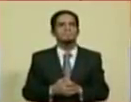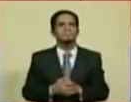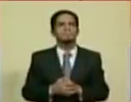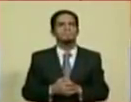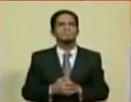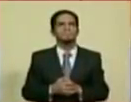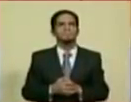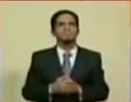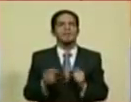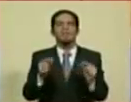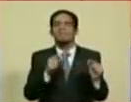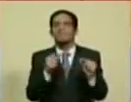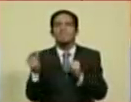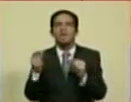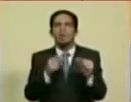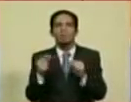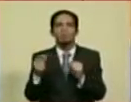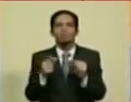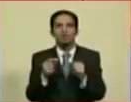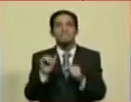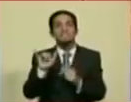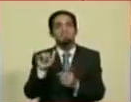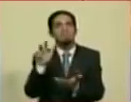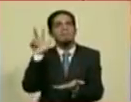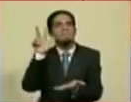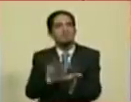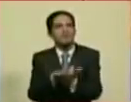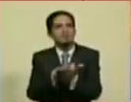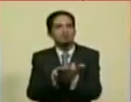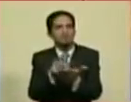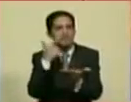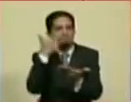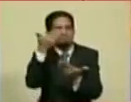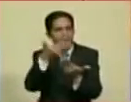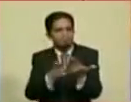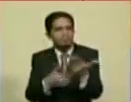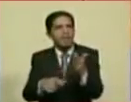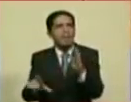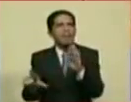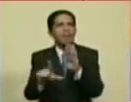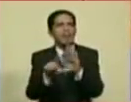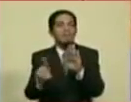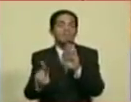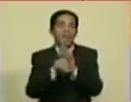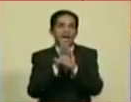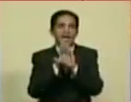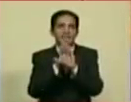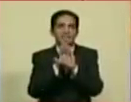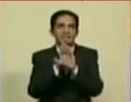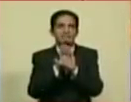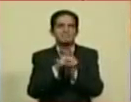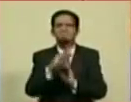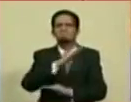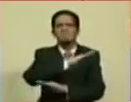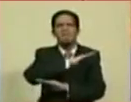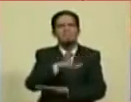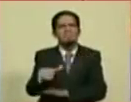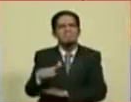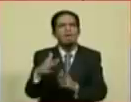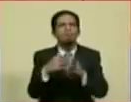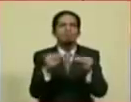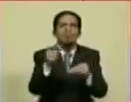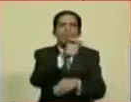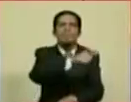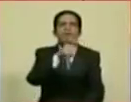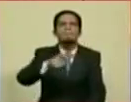el debate, la discusión y la aprobación de un decreto constituyente que penalice a todas aquellas